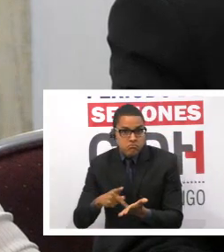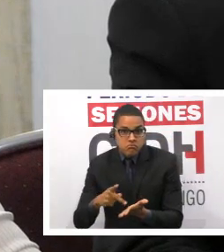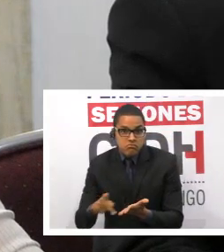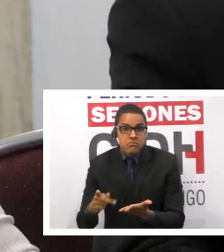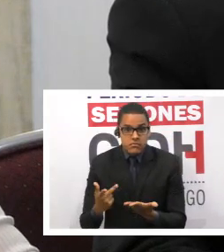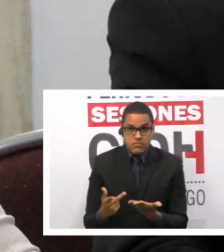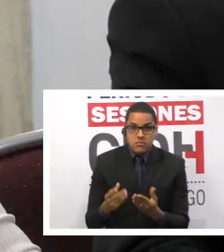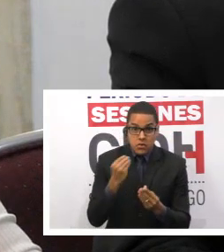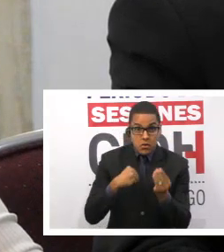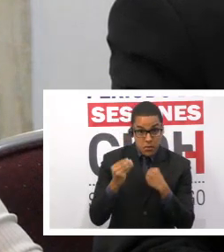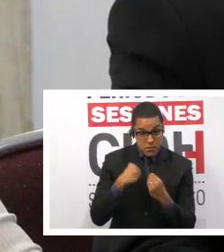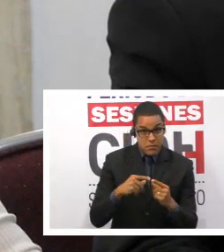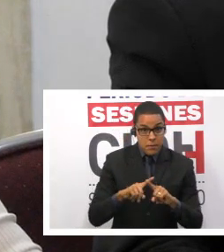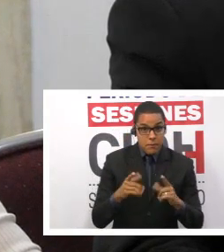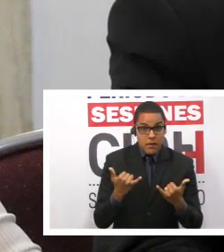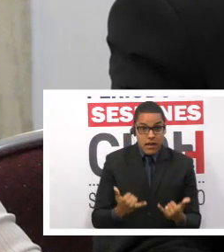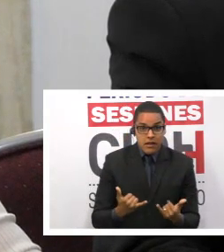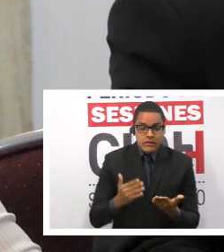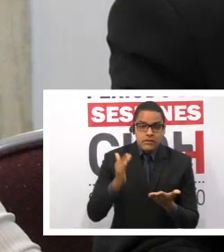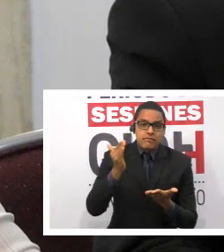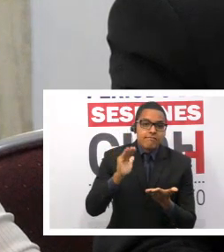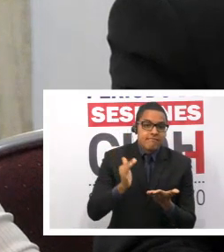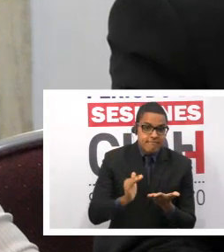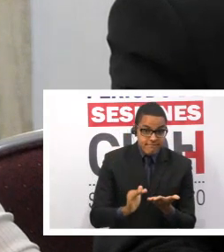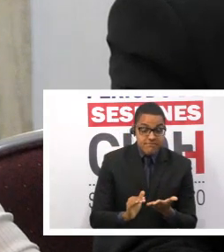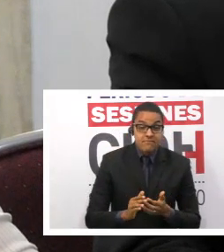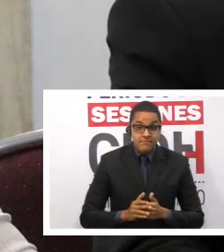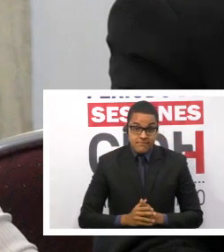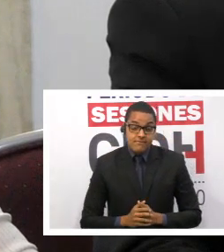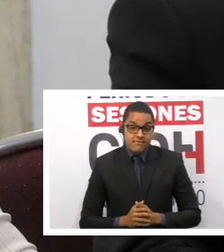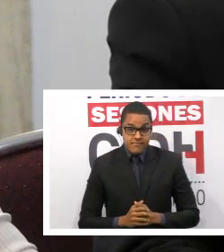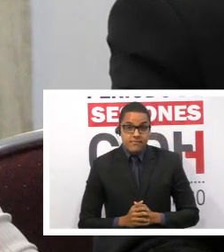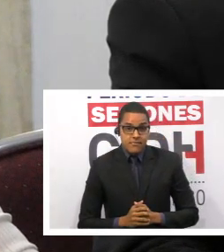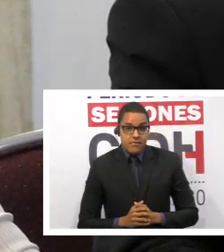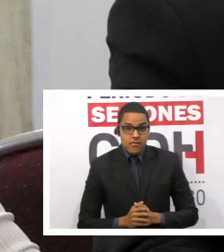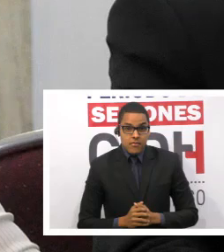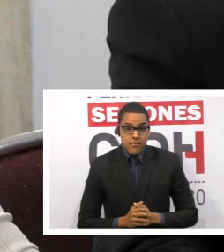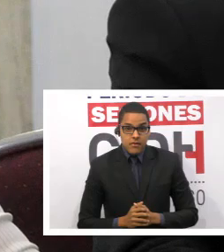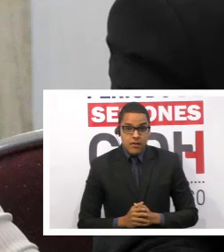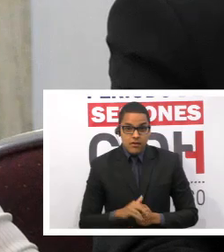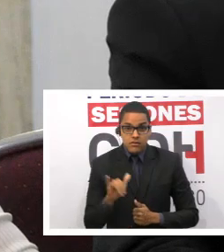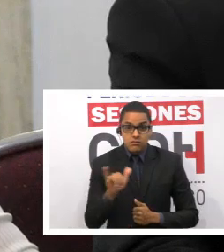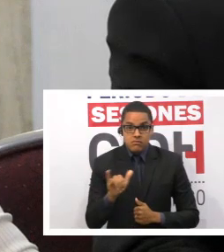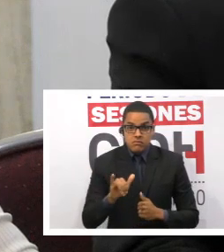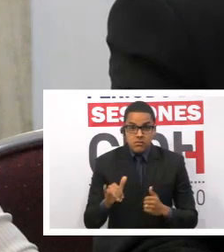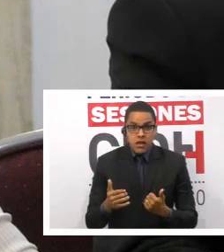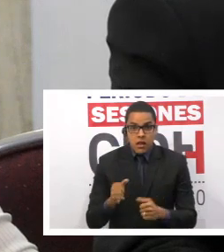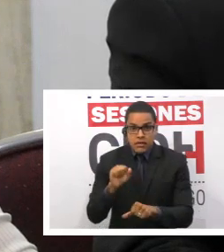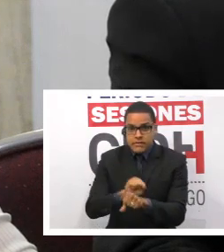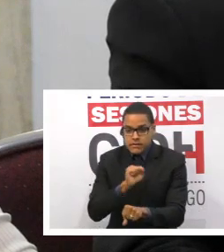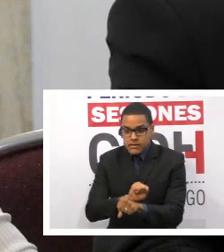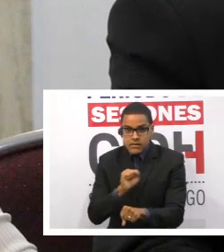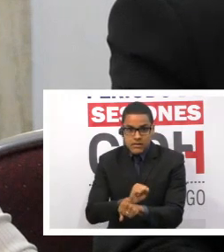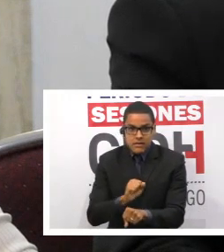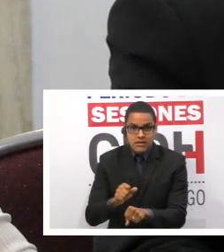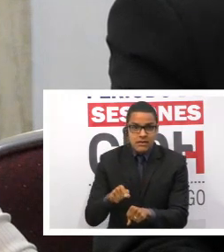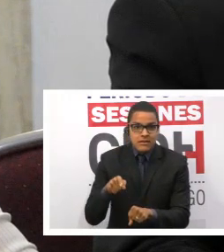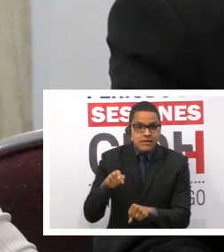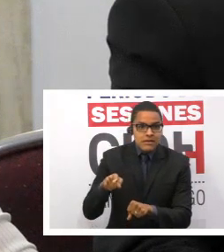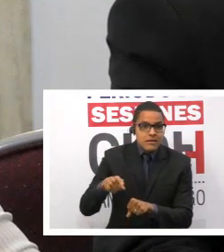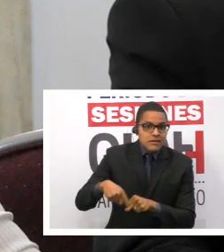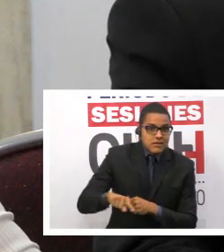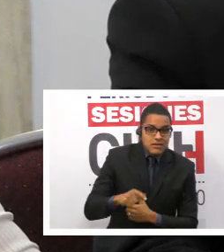de la familia no los agricultores familiares estaban los más respetados particularmente los polvos de comunidades